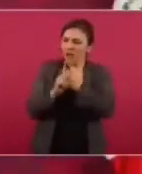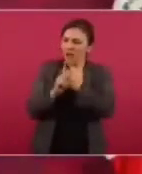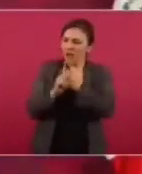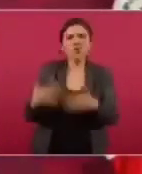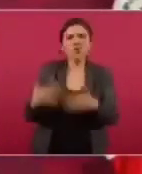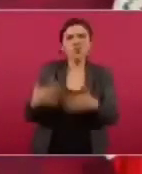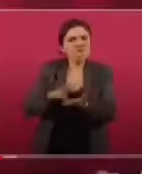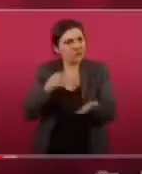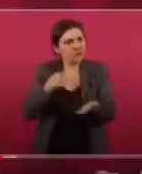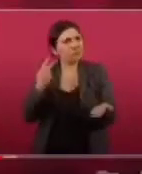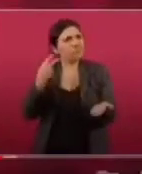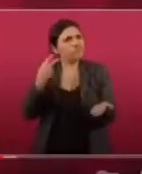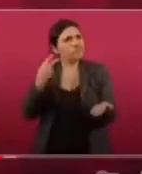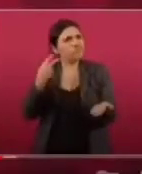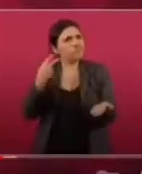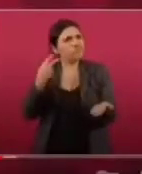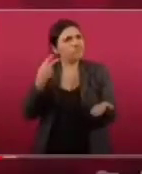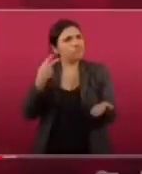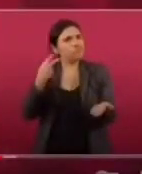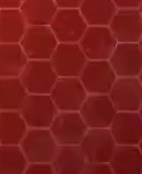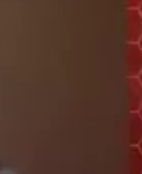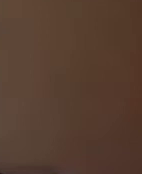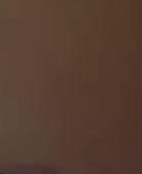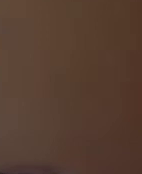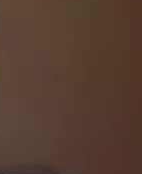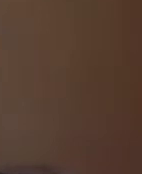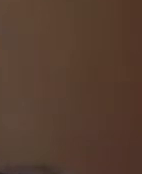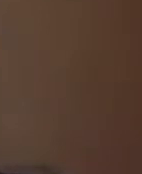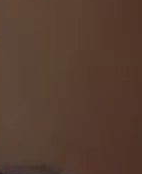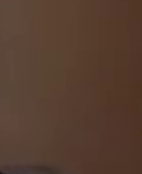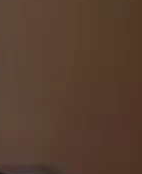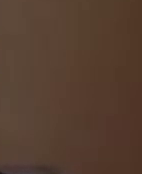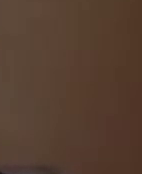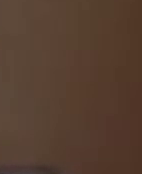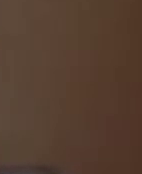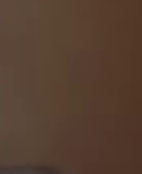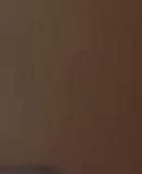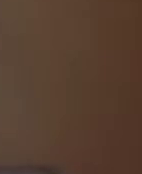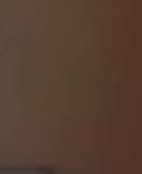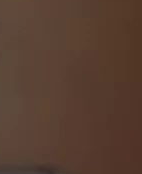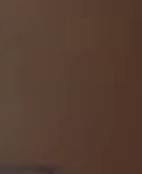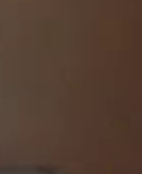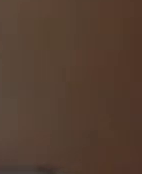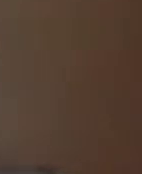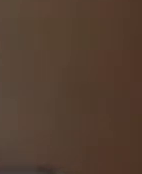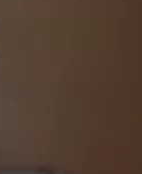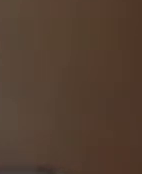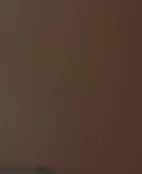esta es la versión que da el presidente, ¿no? De lo que sucedió. El tratado se traba porque el gobierno de Peña ya